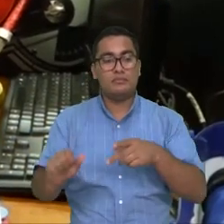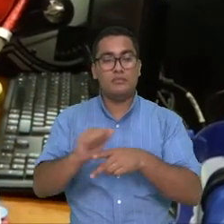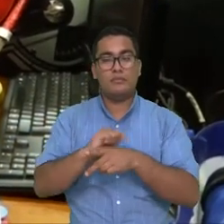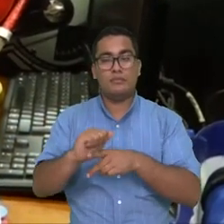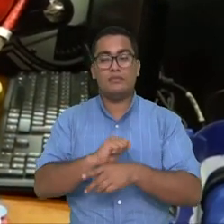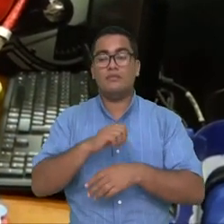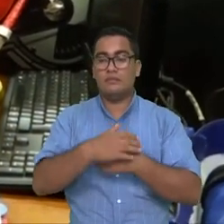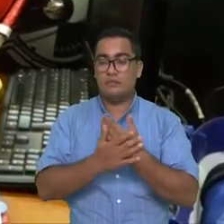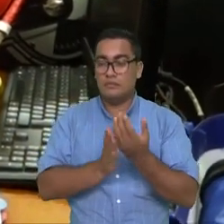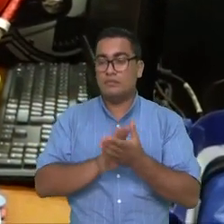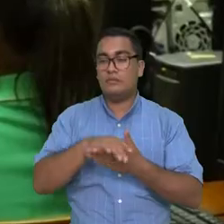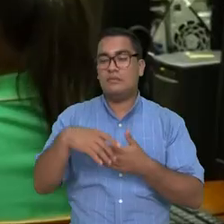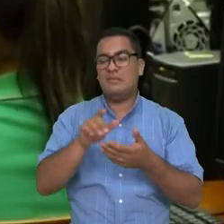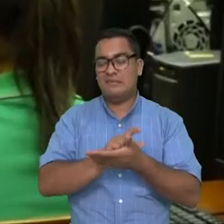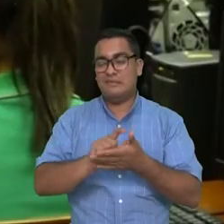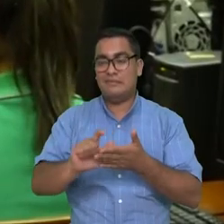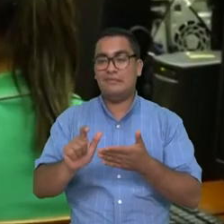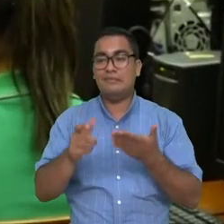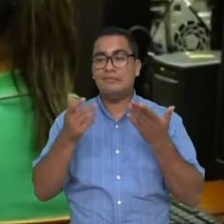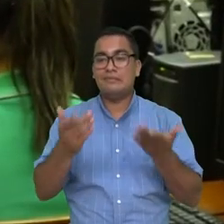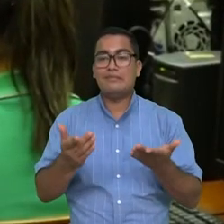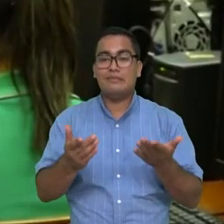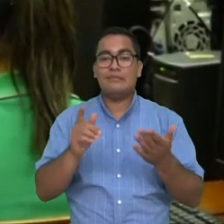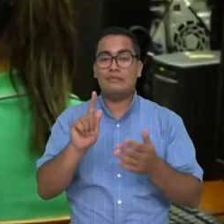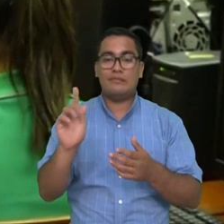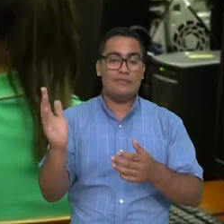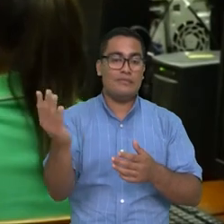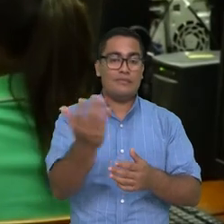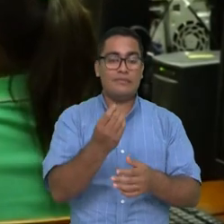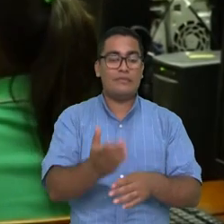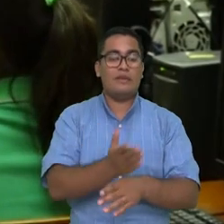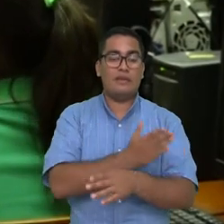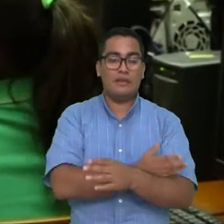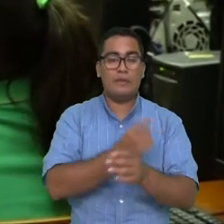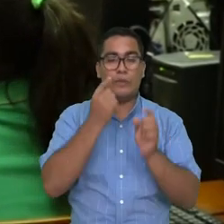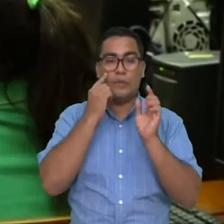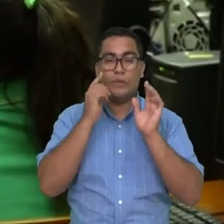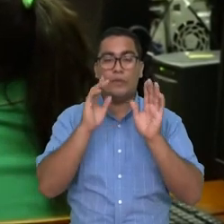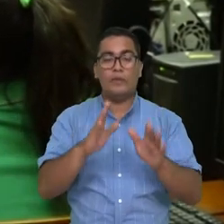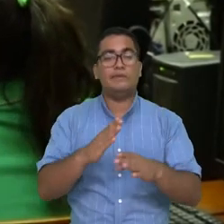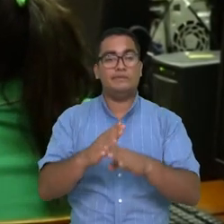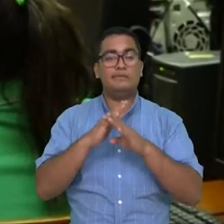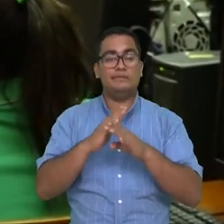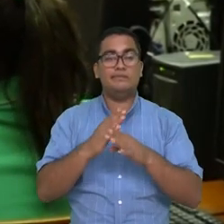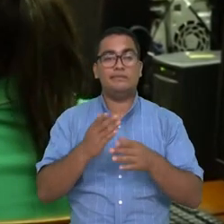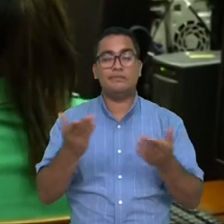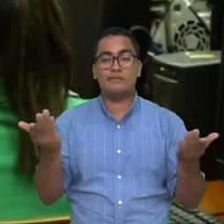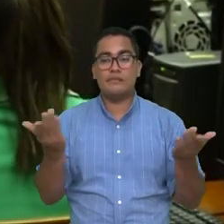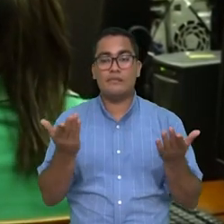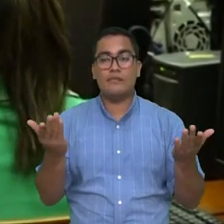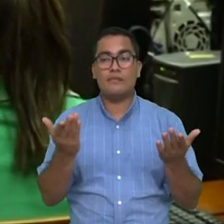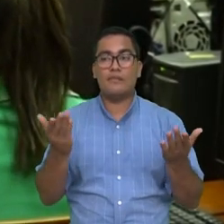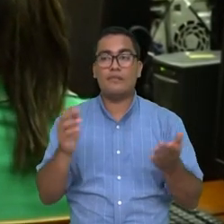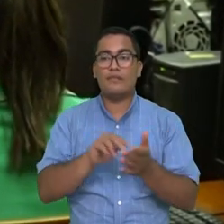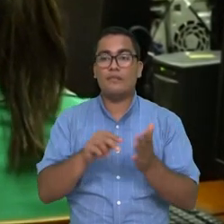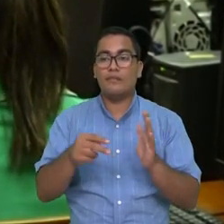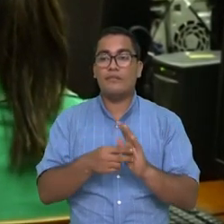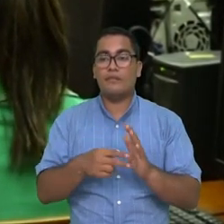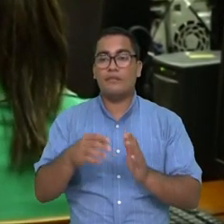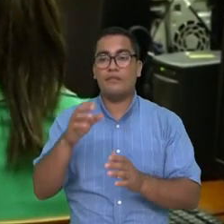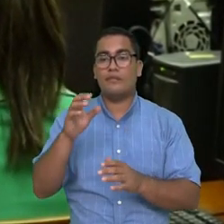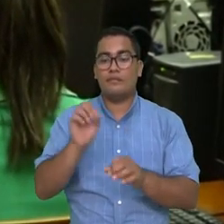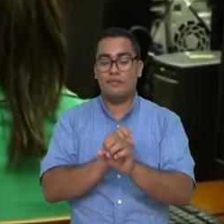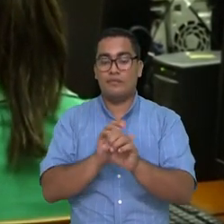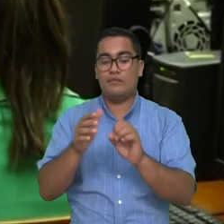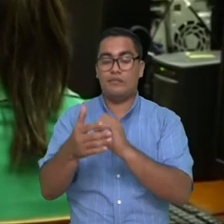de la higiene y prevención, para que todos y todas estemos preparados para erradicar, contrarrestar lo que es la pandemia